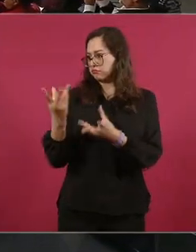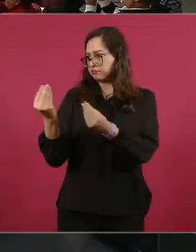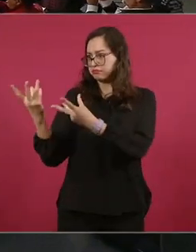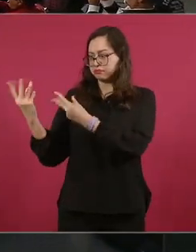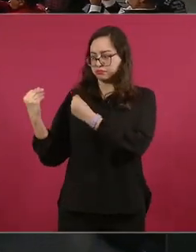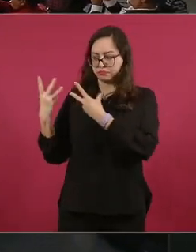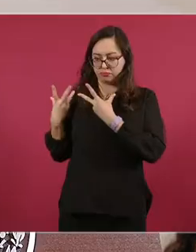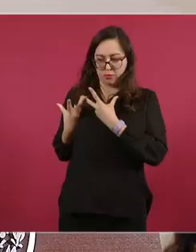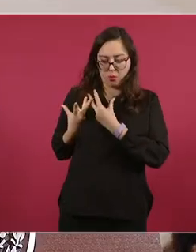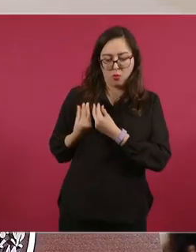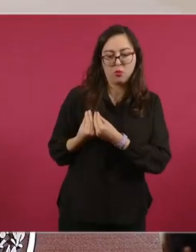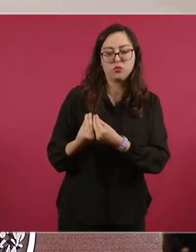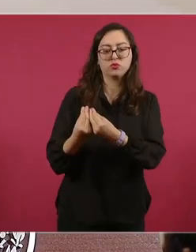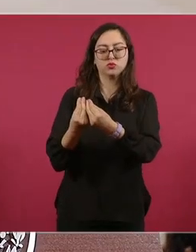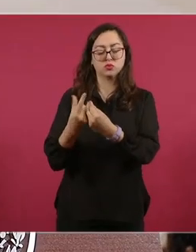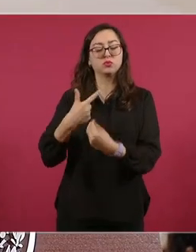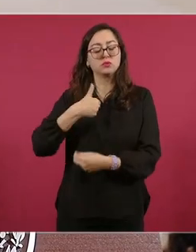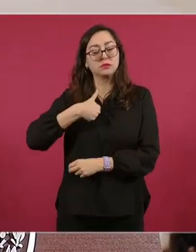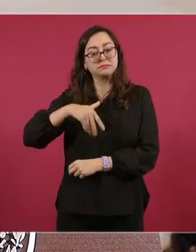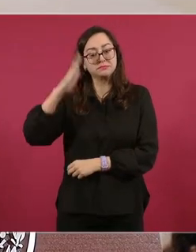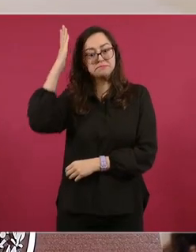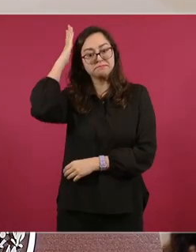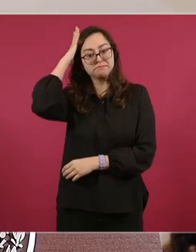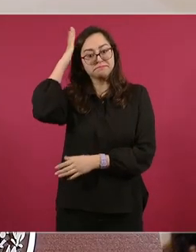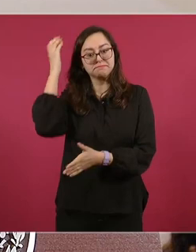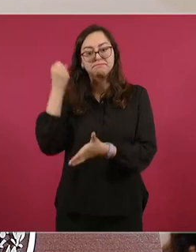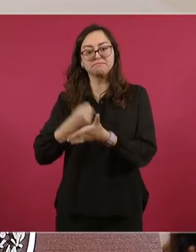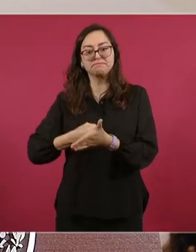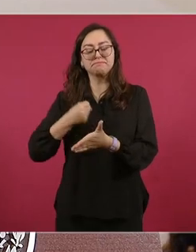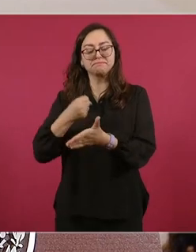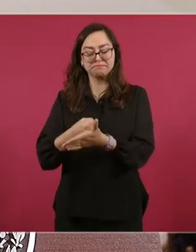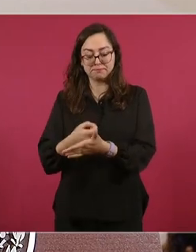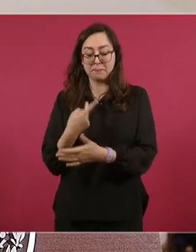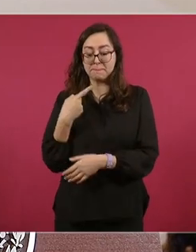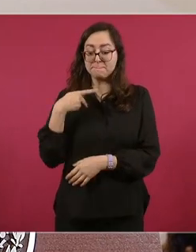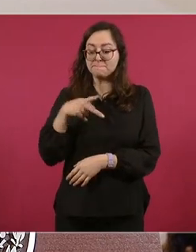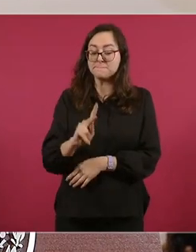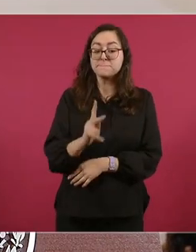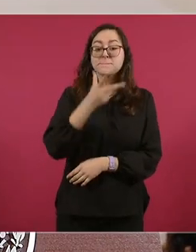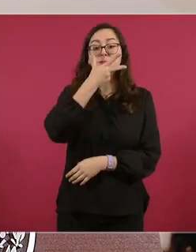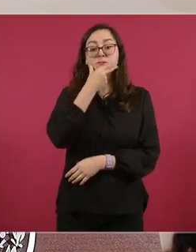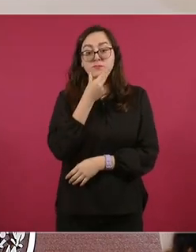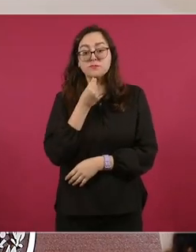encabezar esta lucha, pero fui apoyado por hombres y mujeres